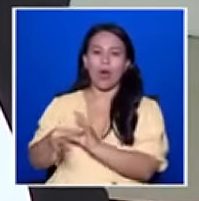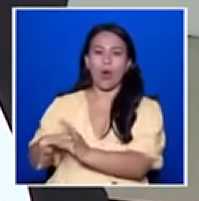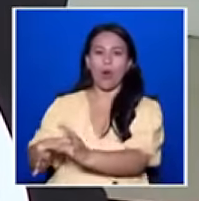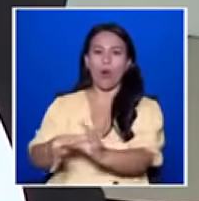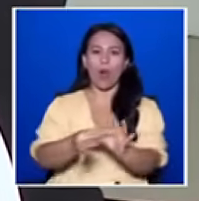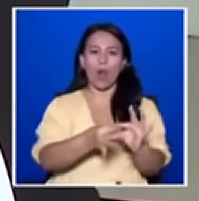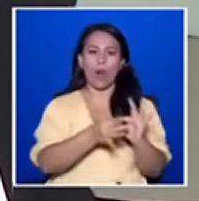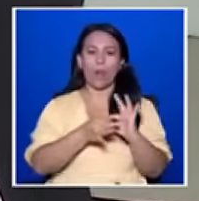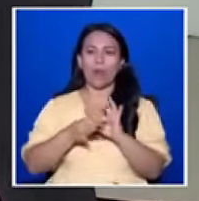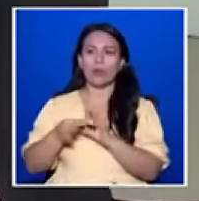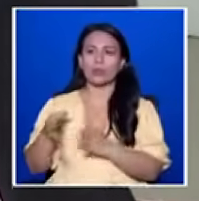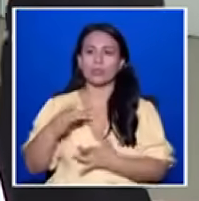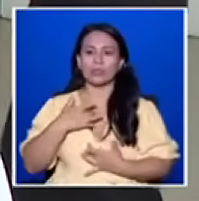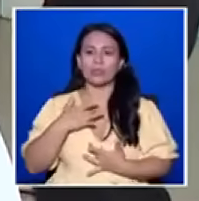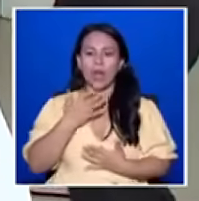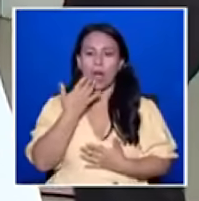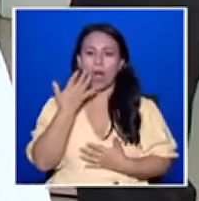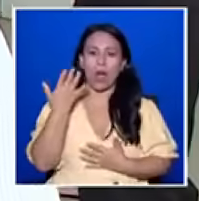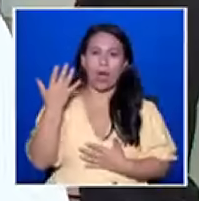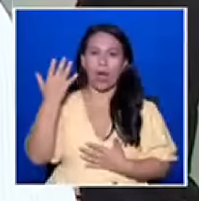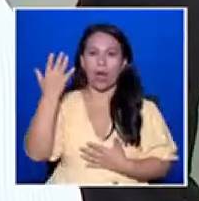es afinación,